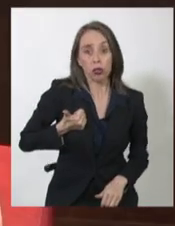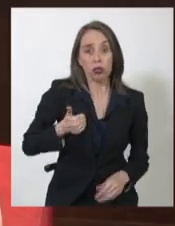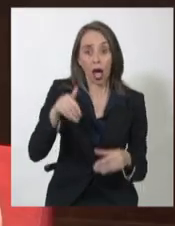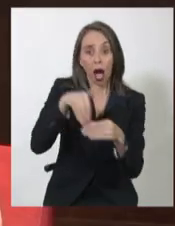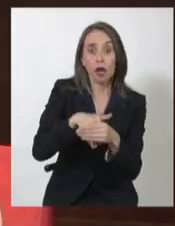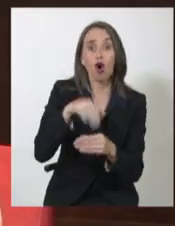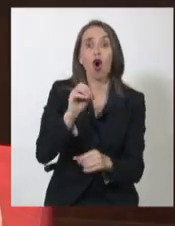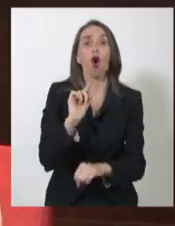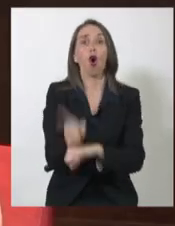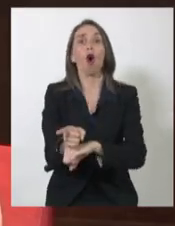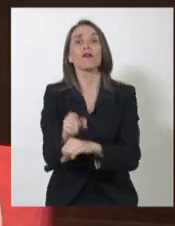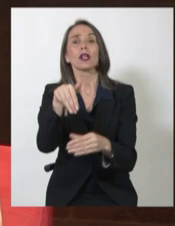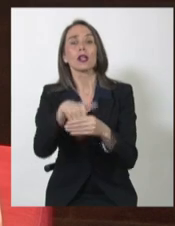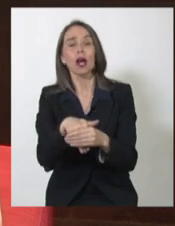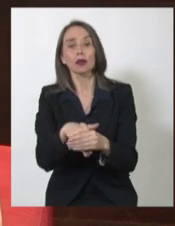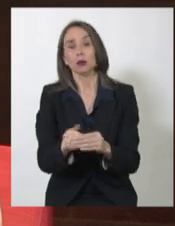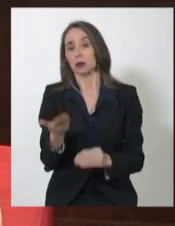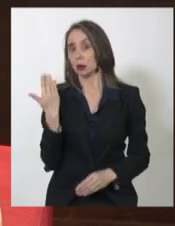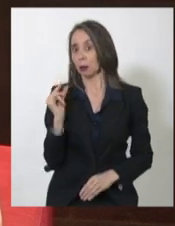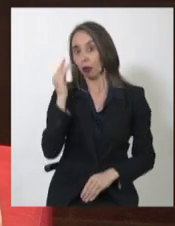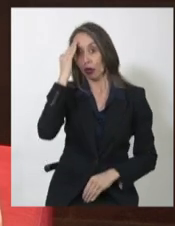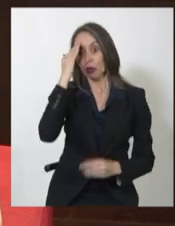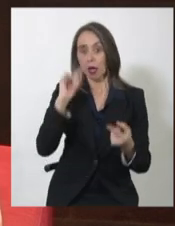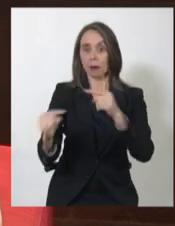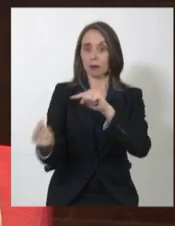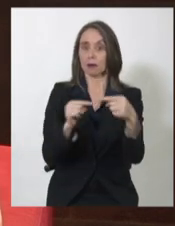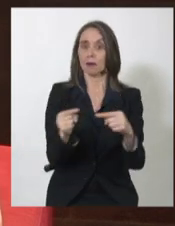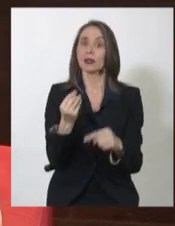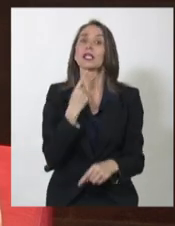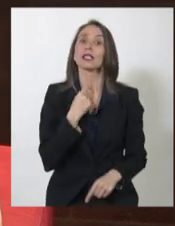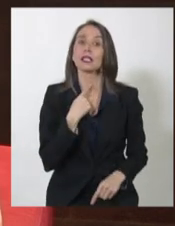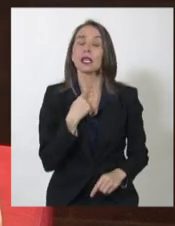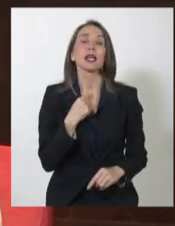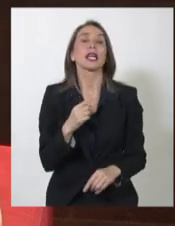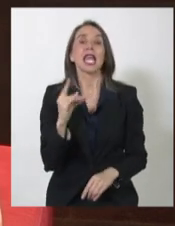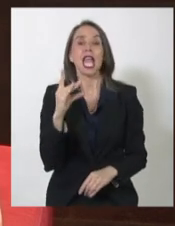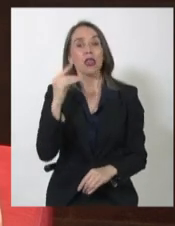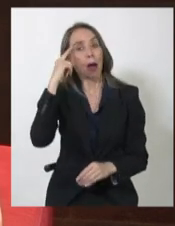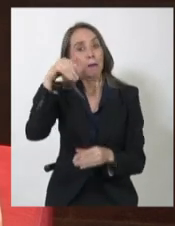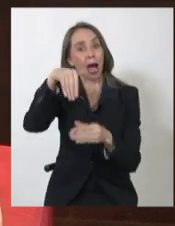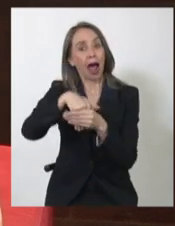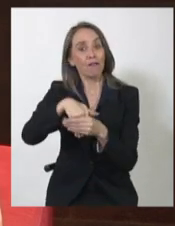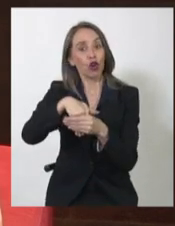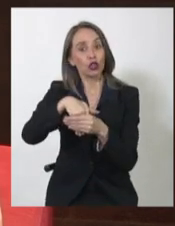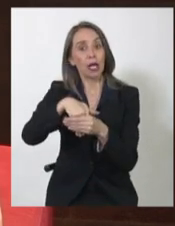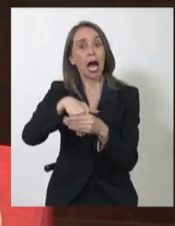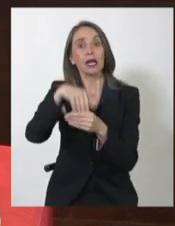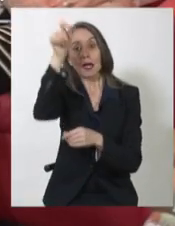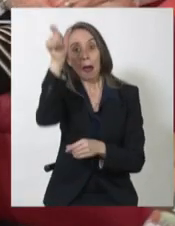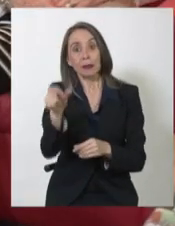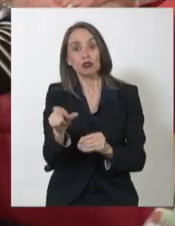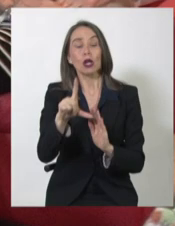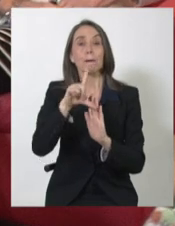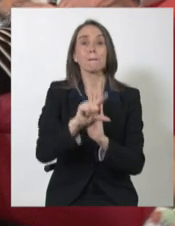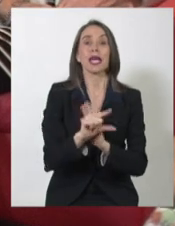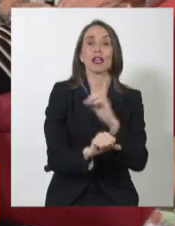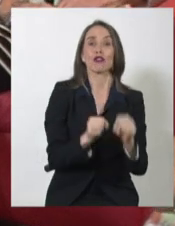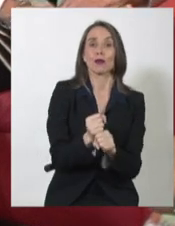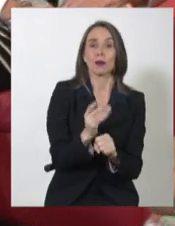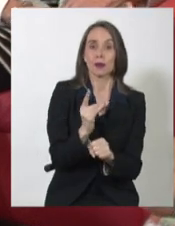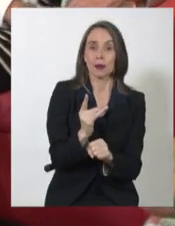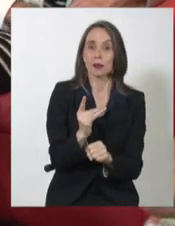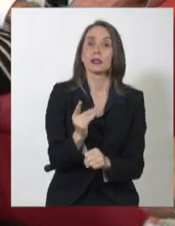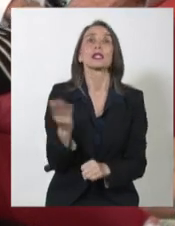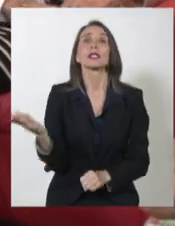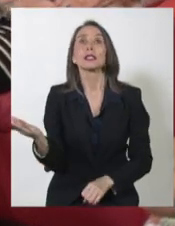muy interesante que se ha dado en los últimos días que tiene que ver con rebajar la edad para votar. Ana María. Bien, muchas